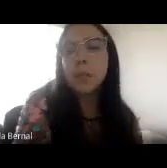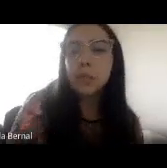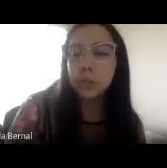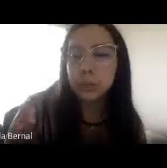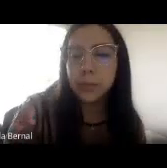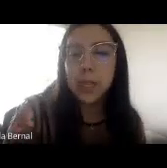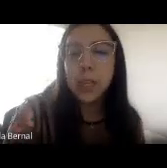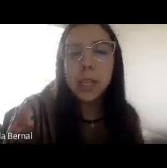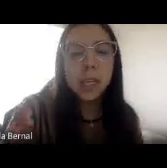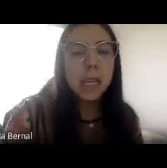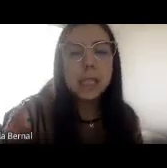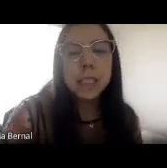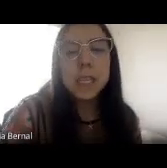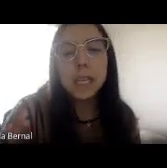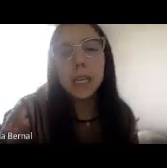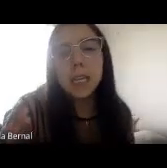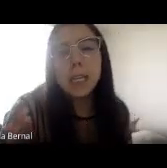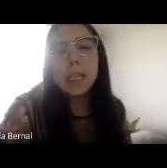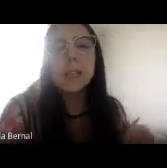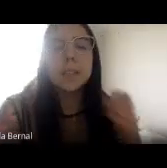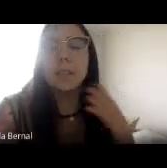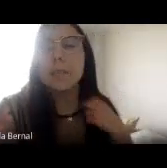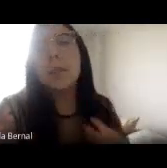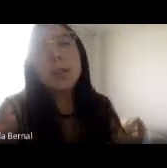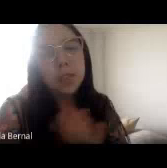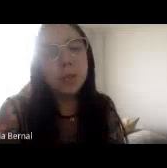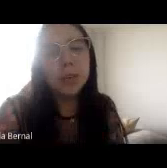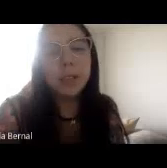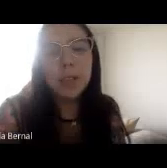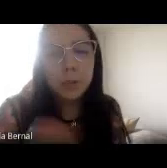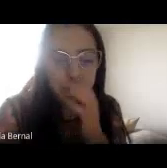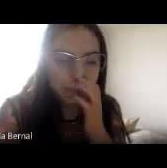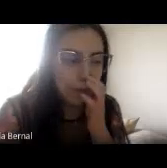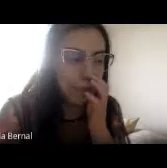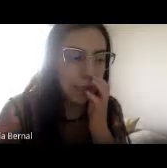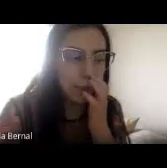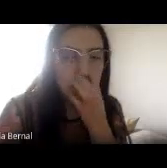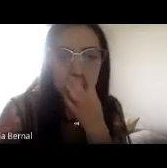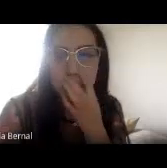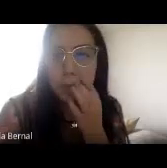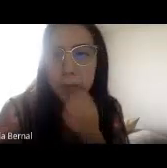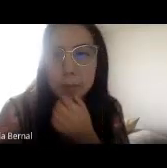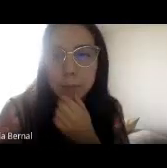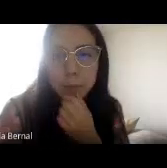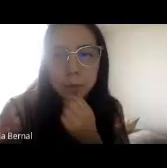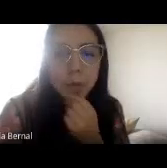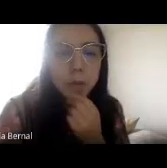30 minutos. Y luego se guarda en un envase limpio.